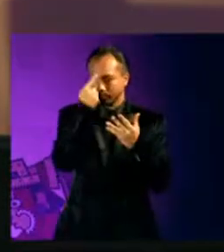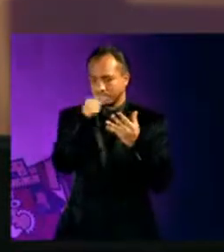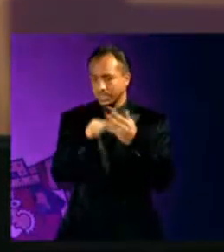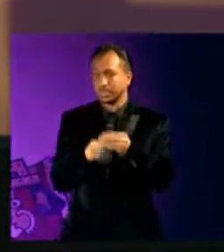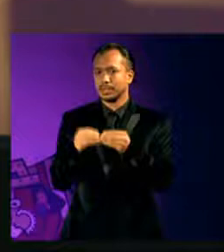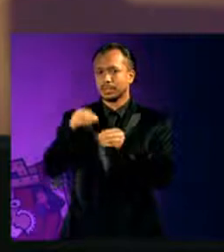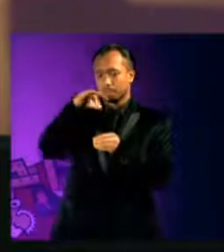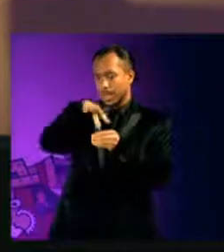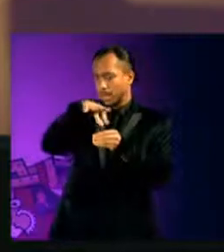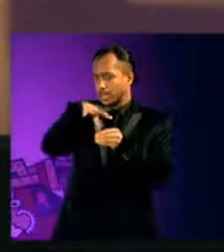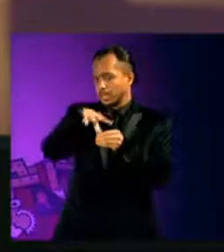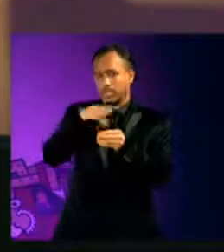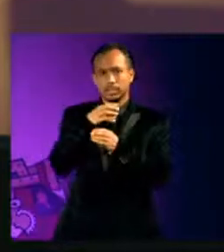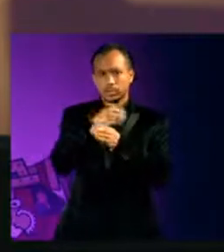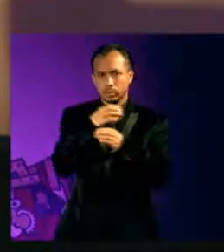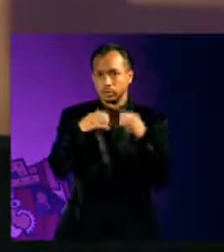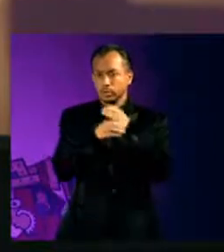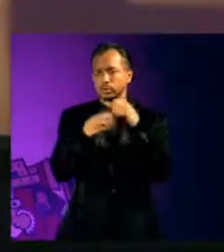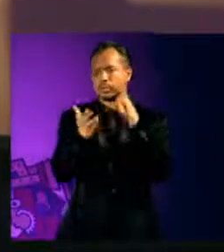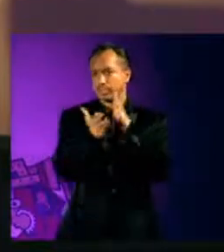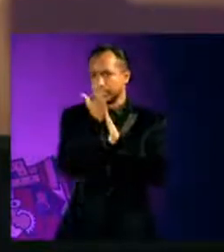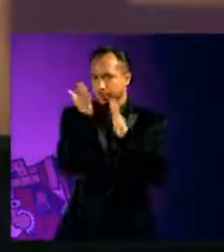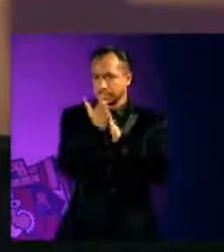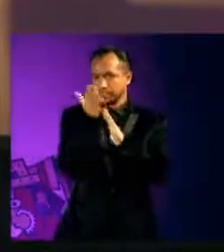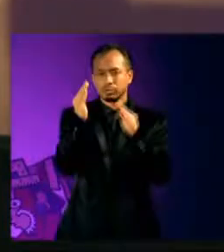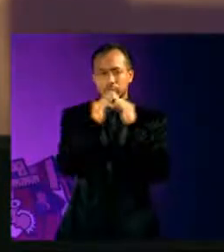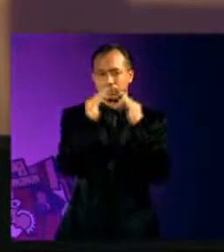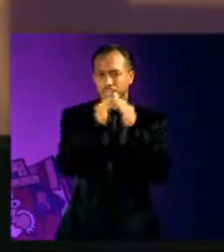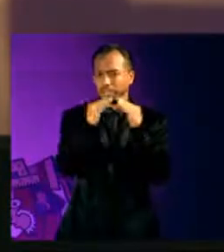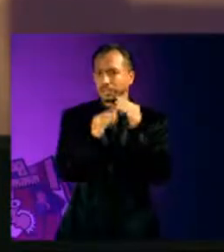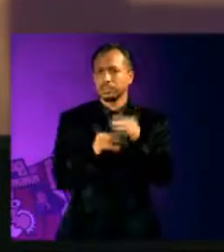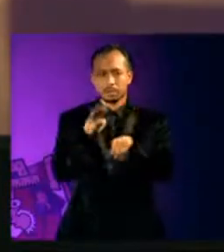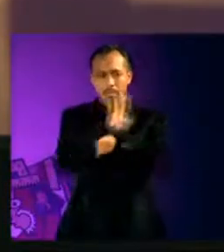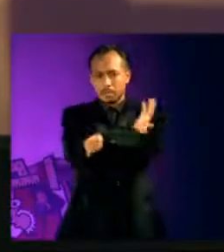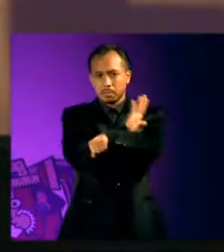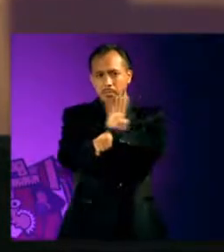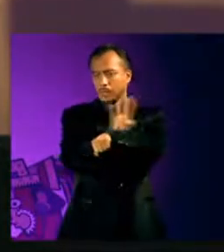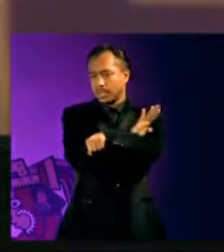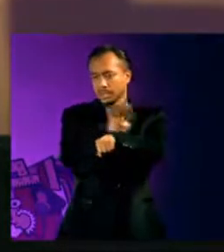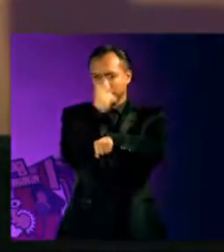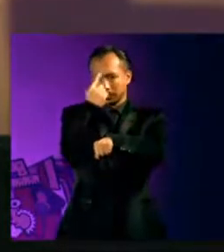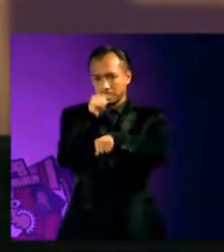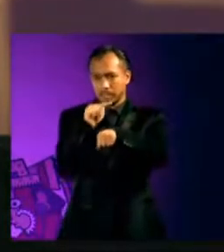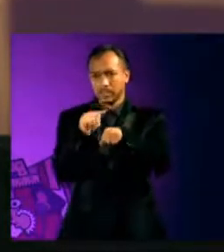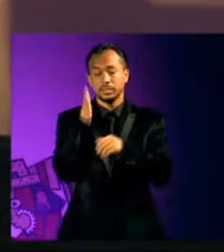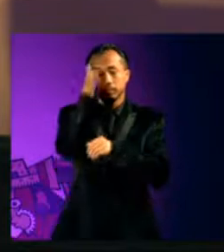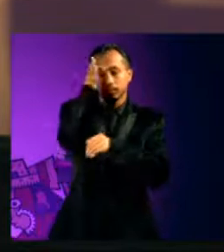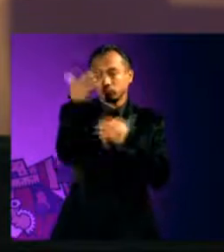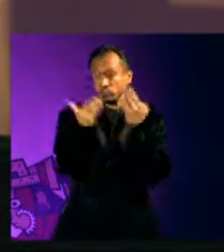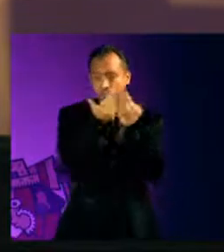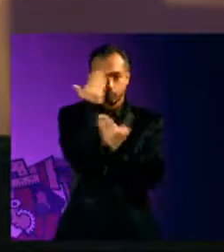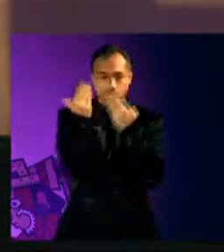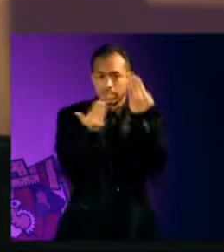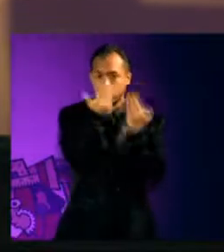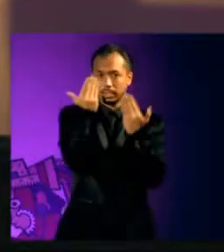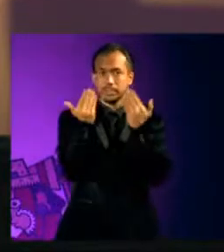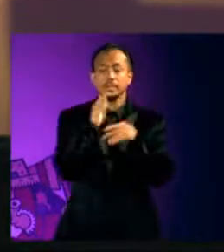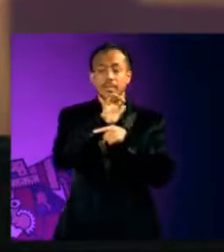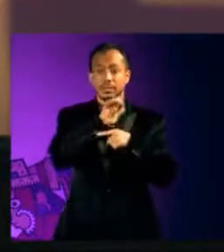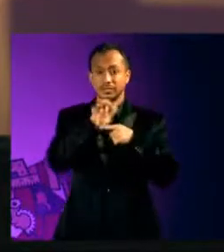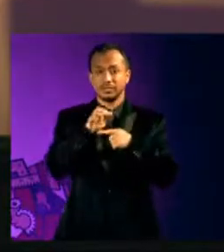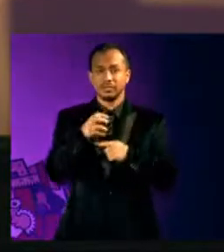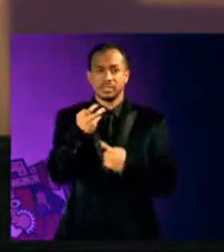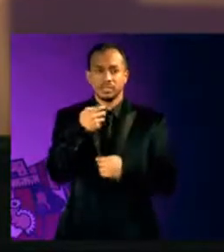etcétera no compitamos por becas para estudiar etcétera y entonces yo lo que me puse a pensar